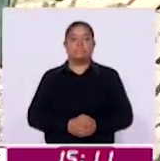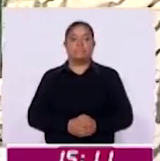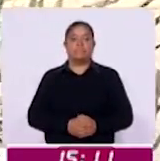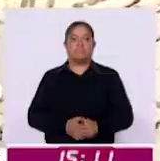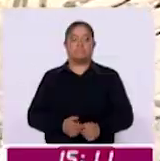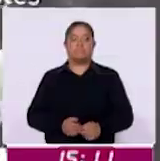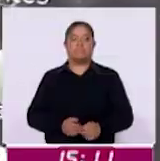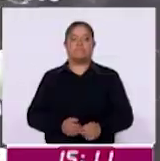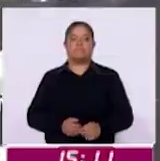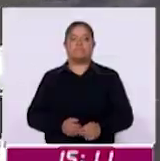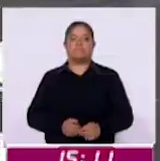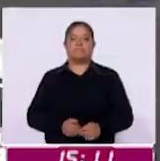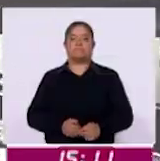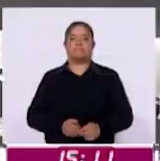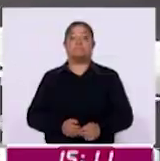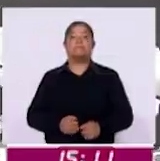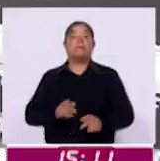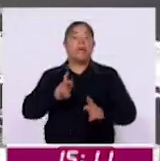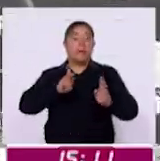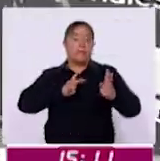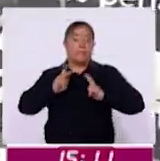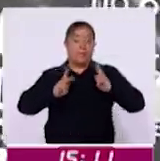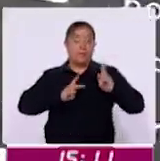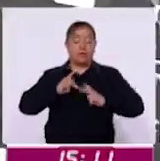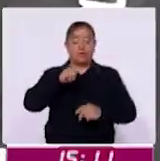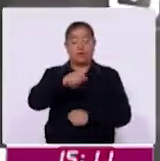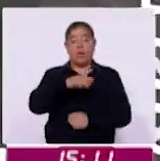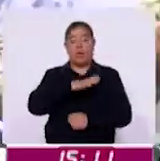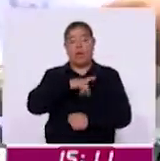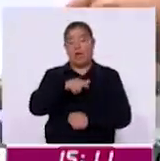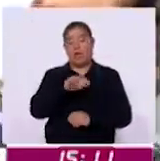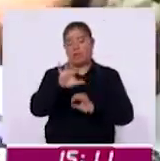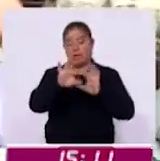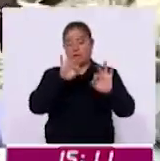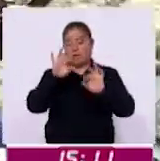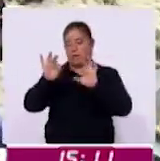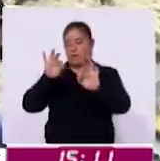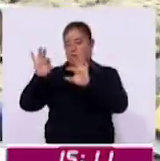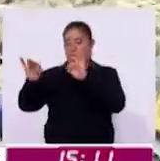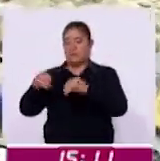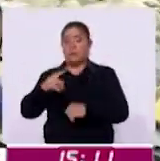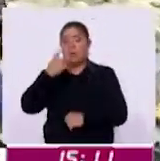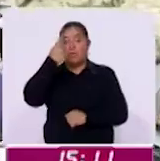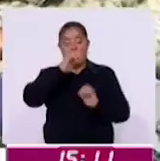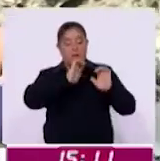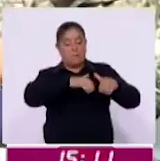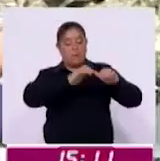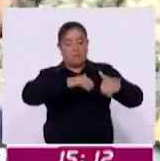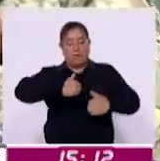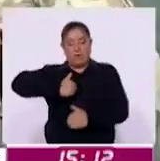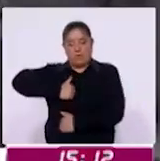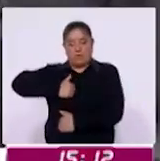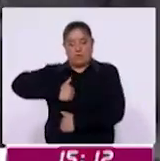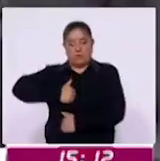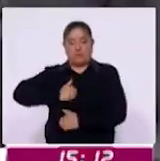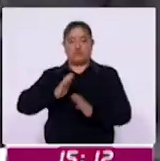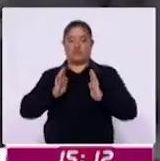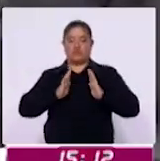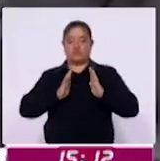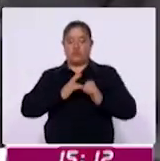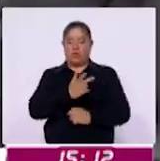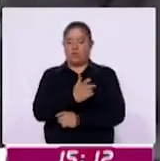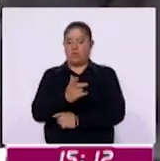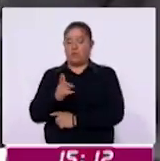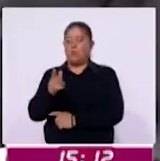En la 23 Zona Militar de Panotla se realiza un proceso de reclutamiento para causar alta en el ejército mexicano como soldados de arma